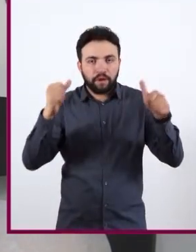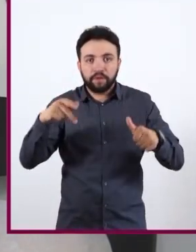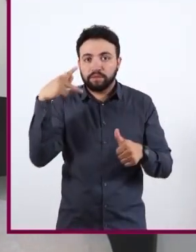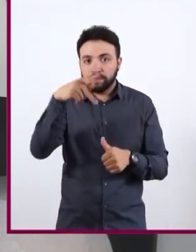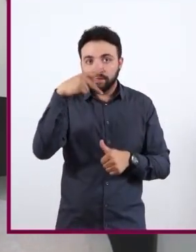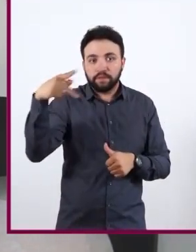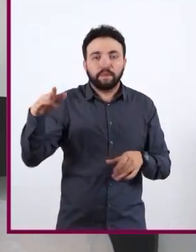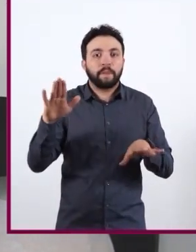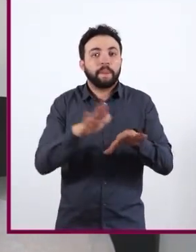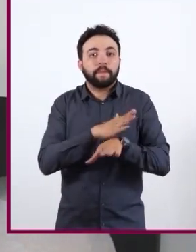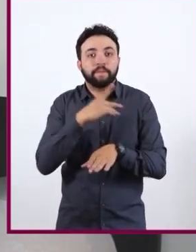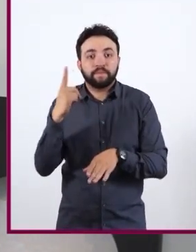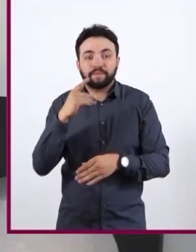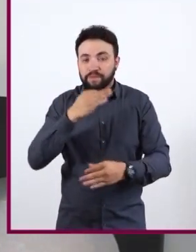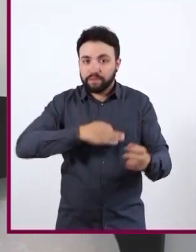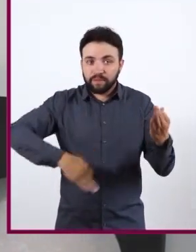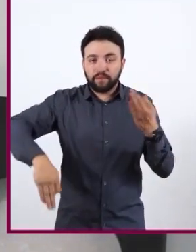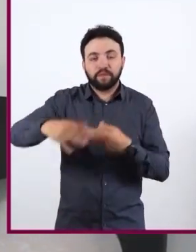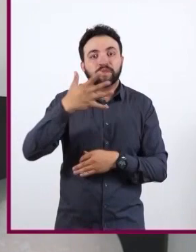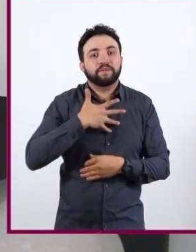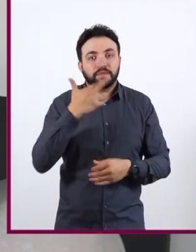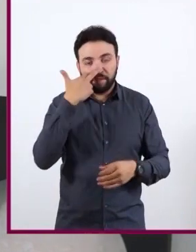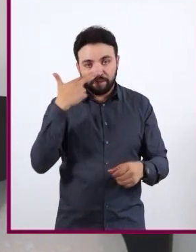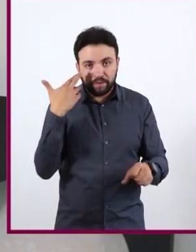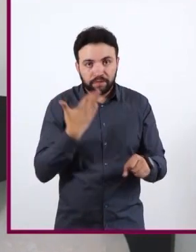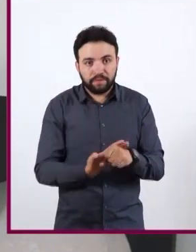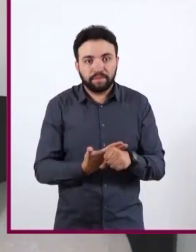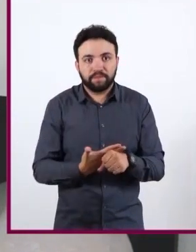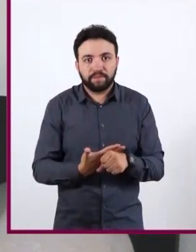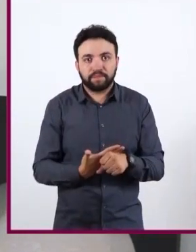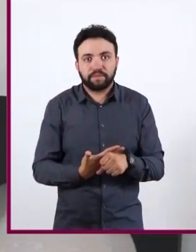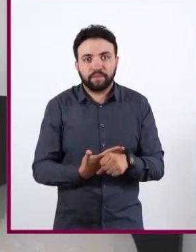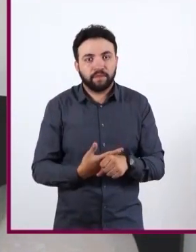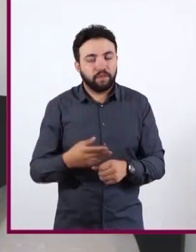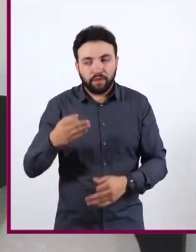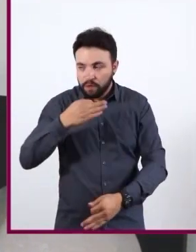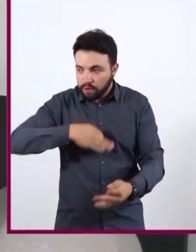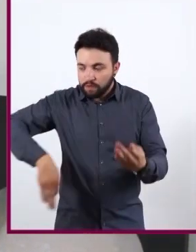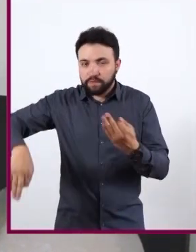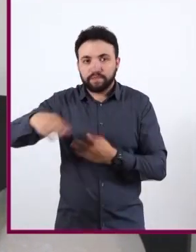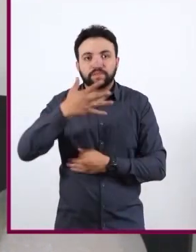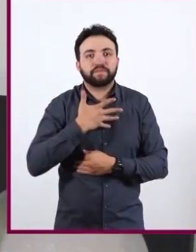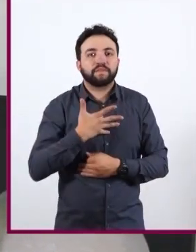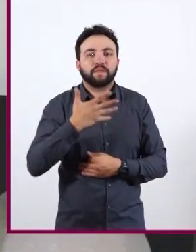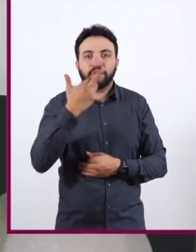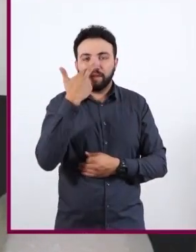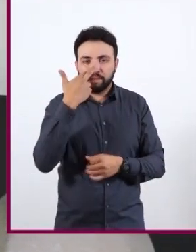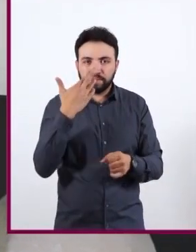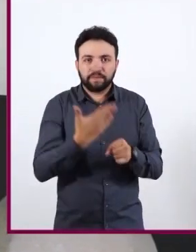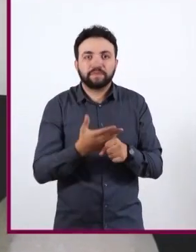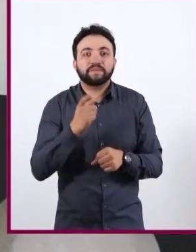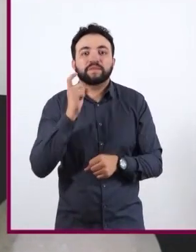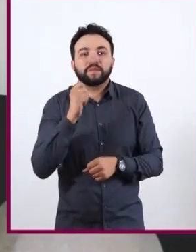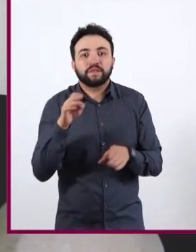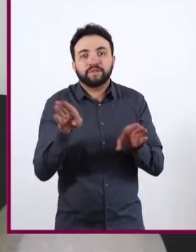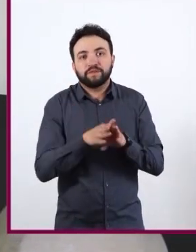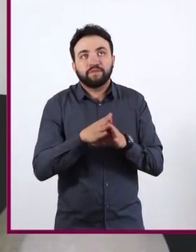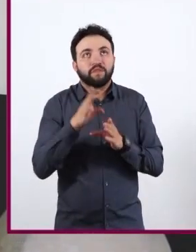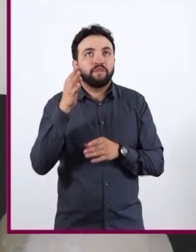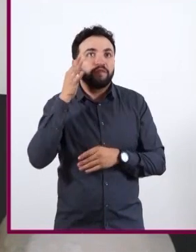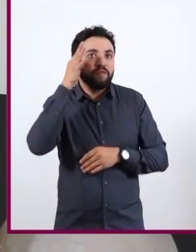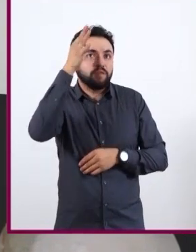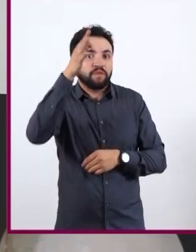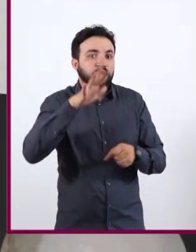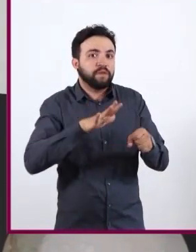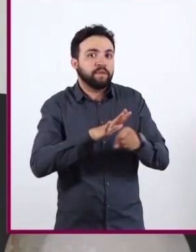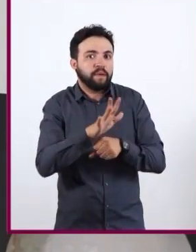porque finalmente todos somos responsables, ¿no? Y somos corresponsables del impacto que tenga a futuro